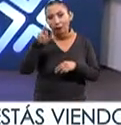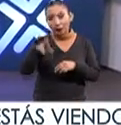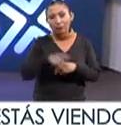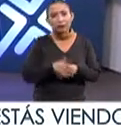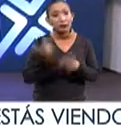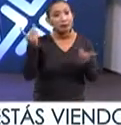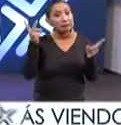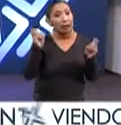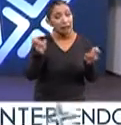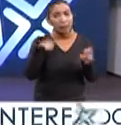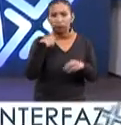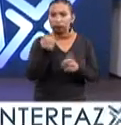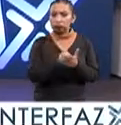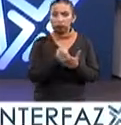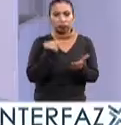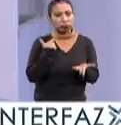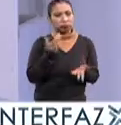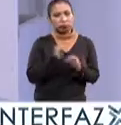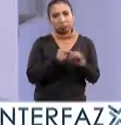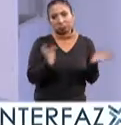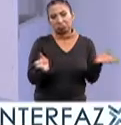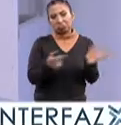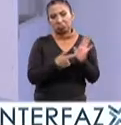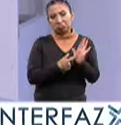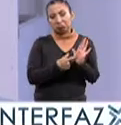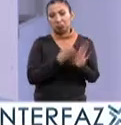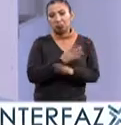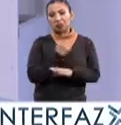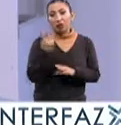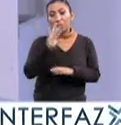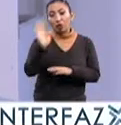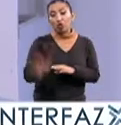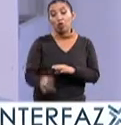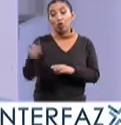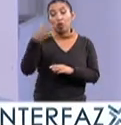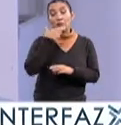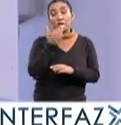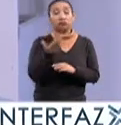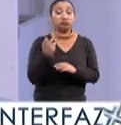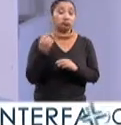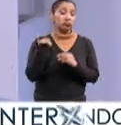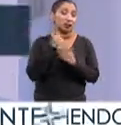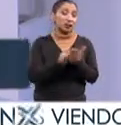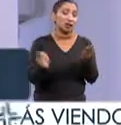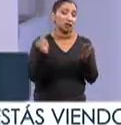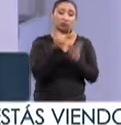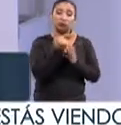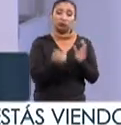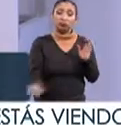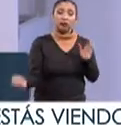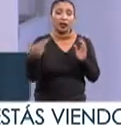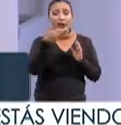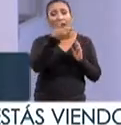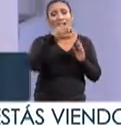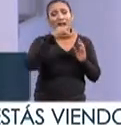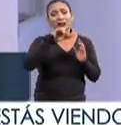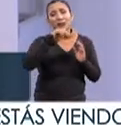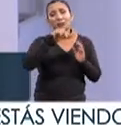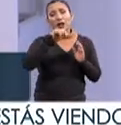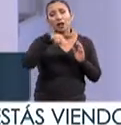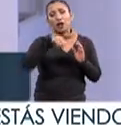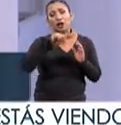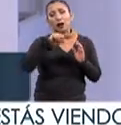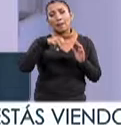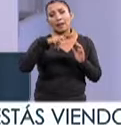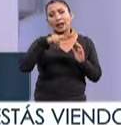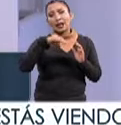Pues es un tema obligado, obvio, claro, porque murió uno de los grandes escritores hispanoamericanos, sí, uno